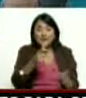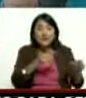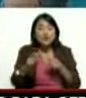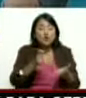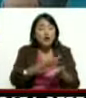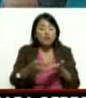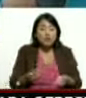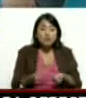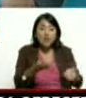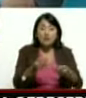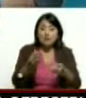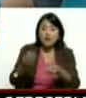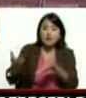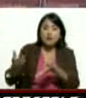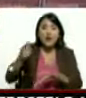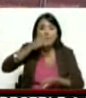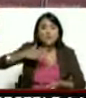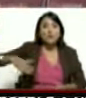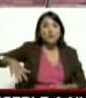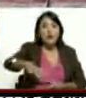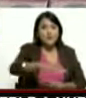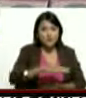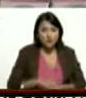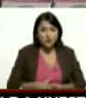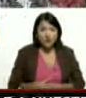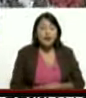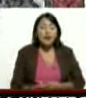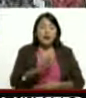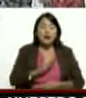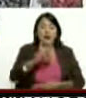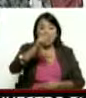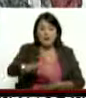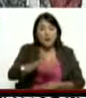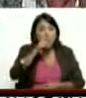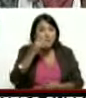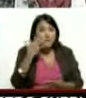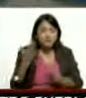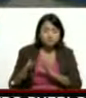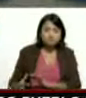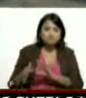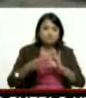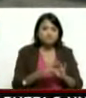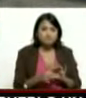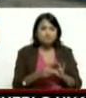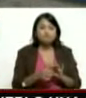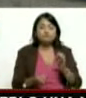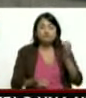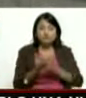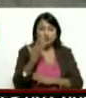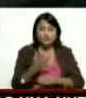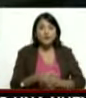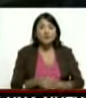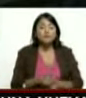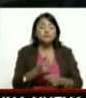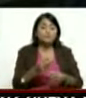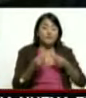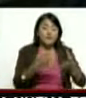gratis a nuestro pueblo. El alcalde Suárez informó que en articulación con Funda Prosocial entregaron sillas de